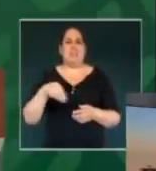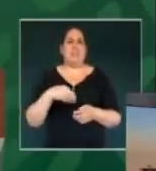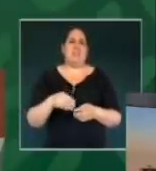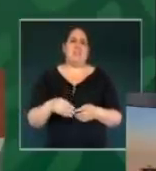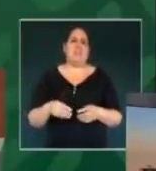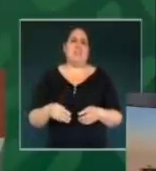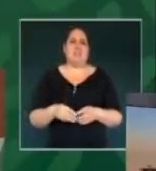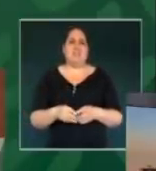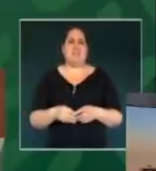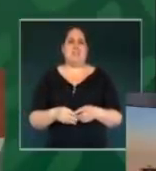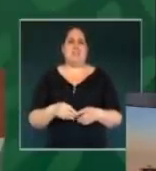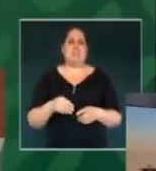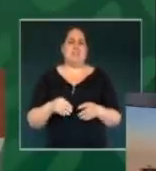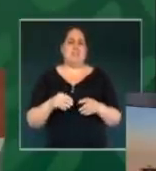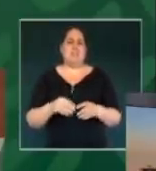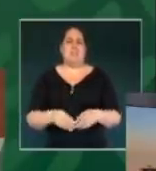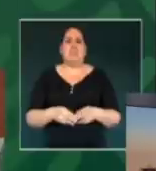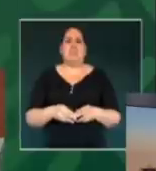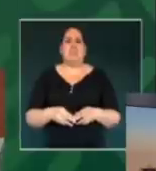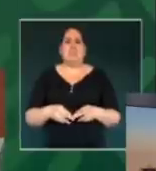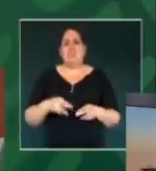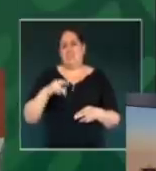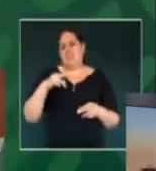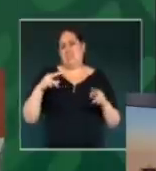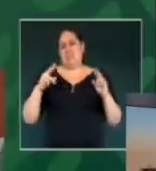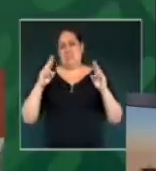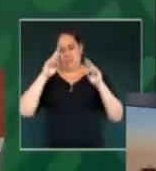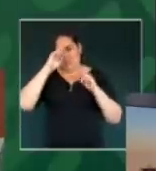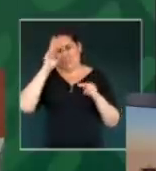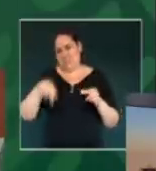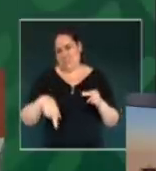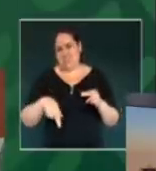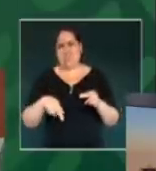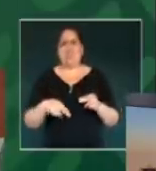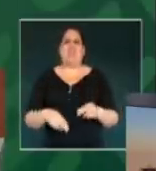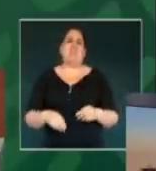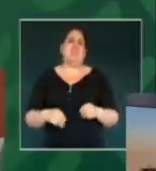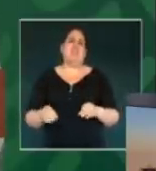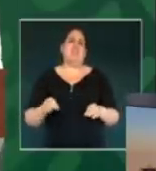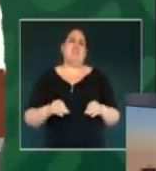manejarse con responsabilidad y con profesionalismo, y que los políticos